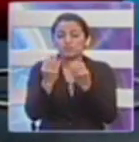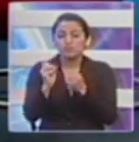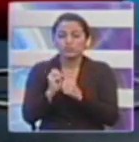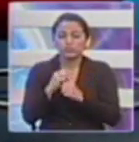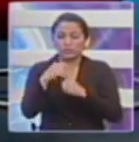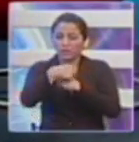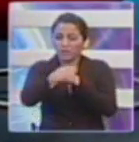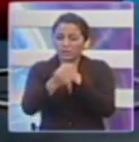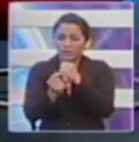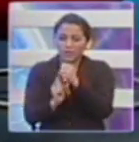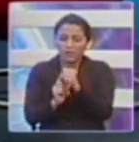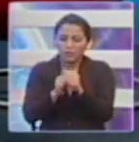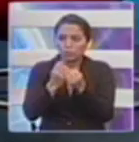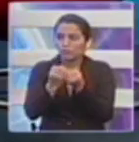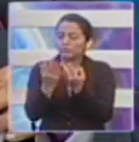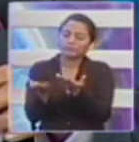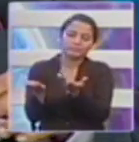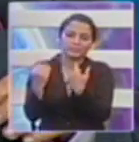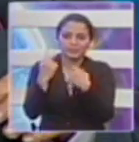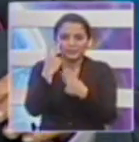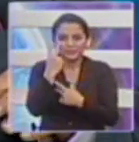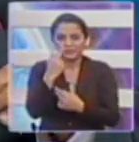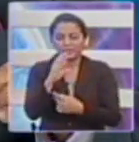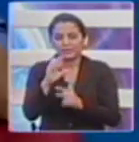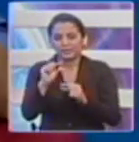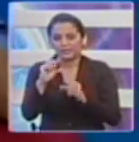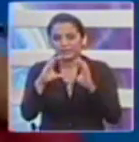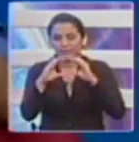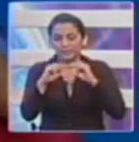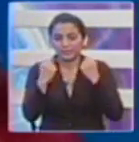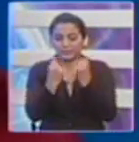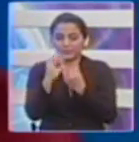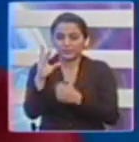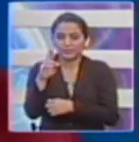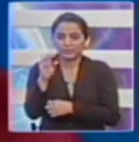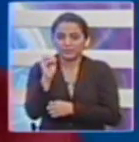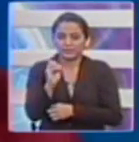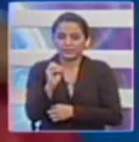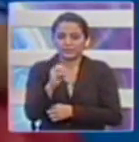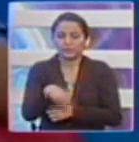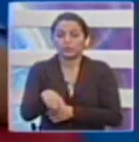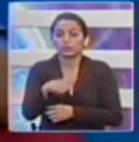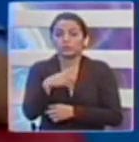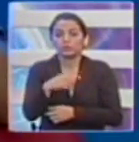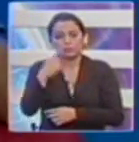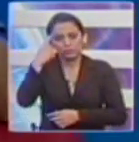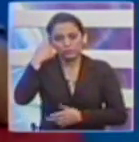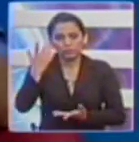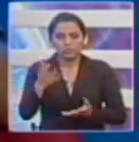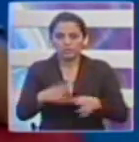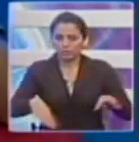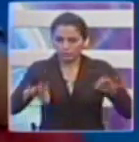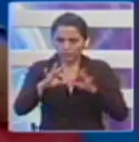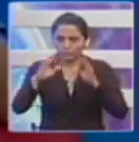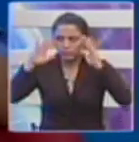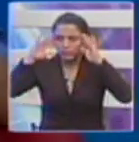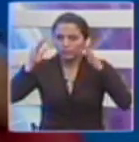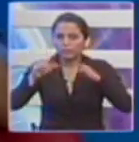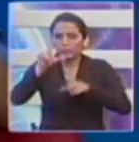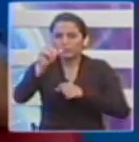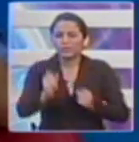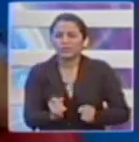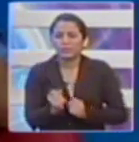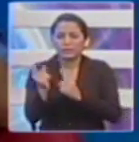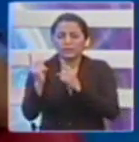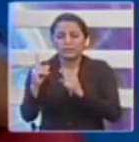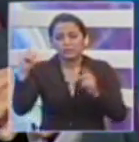eran ustedes o con quién andaban ustedes o qué esperaban ustedes? Nos denominamos dirigentes naturales de los migrantes que empezamos a ver la problemática que ya veía que se venía